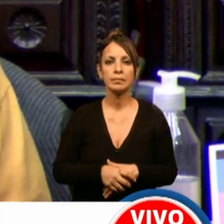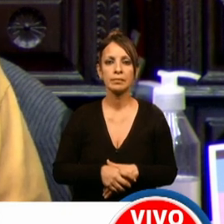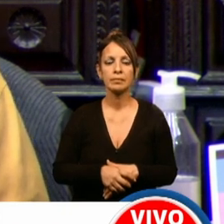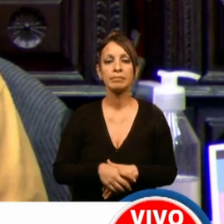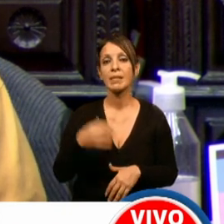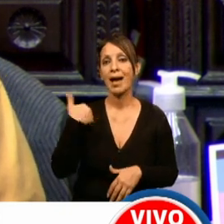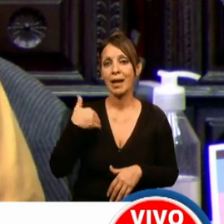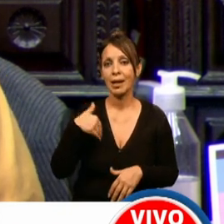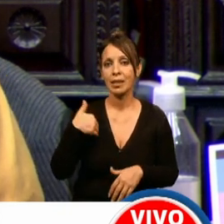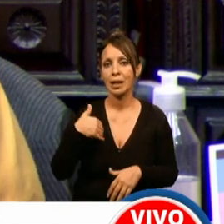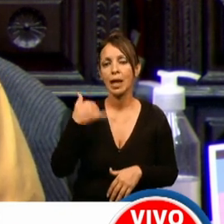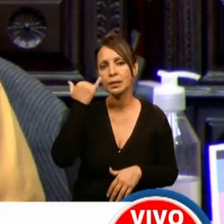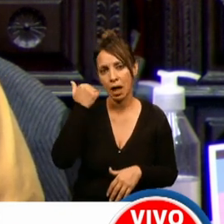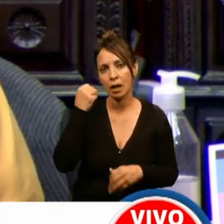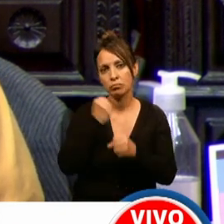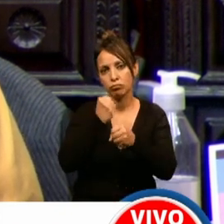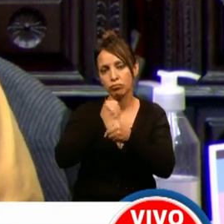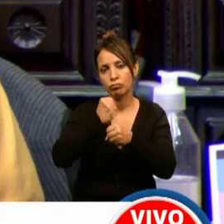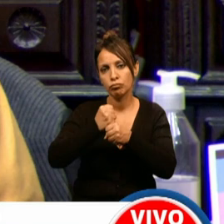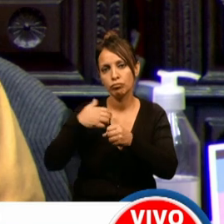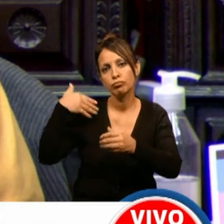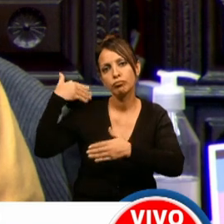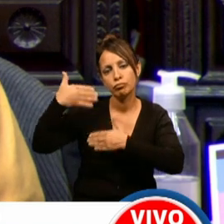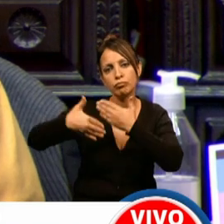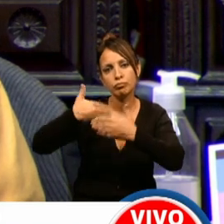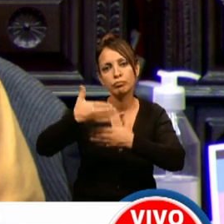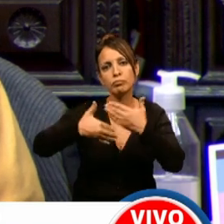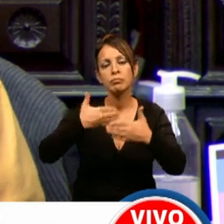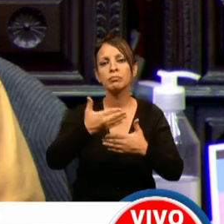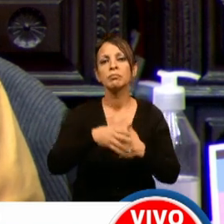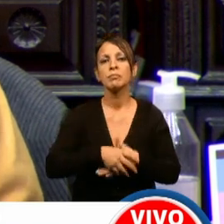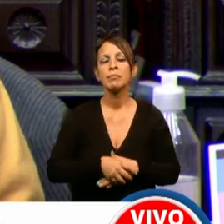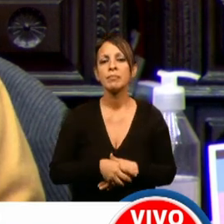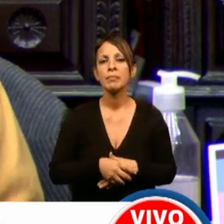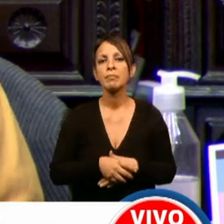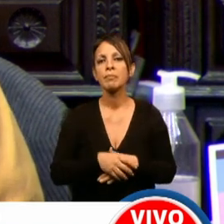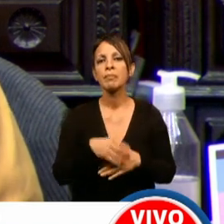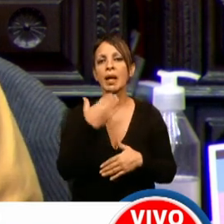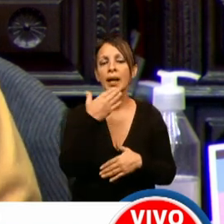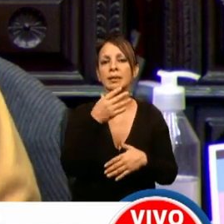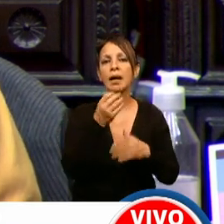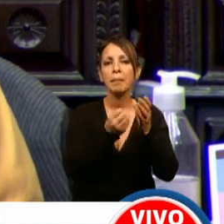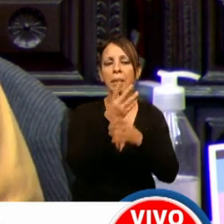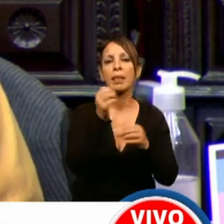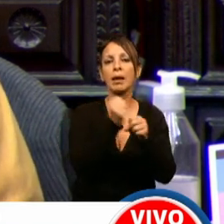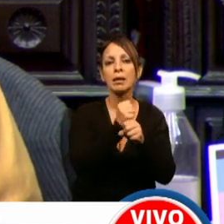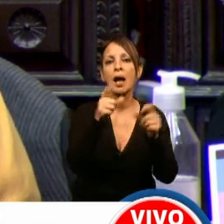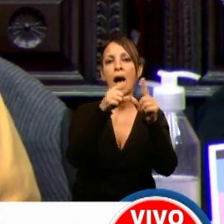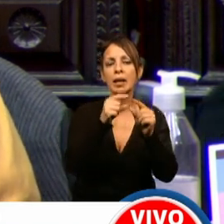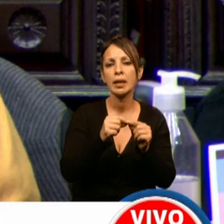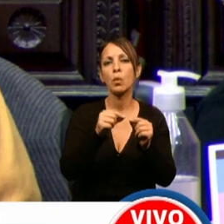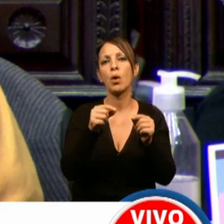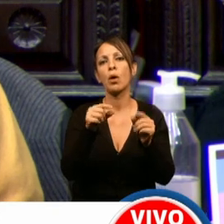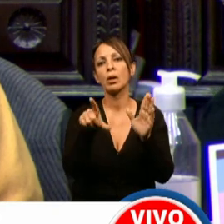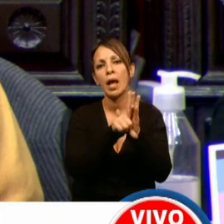argentina viene trabajando y viene avanzando a través de artículos de la constitución de tratados de